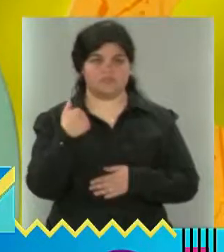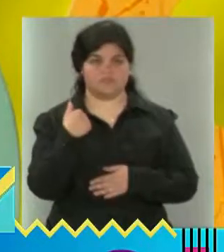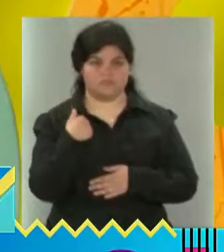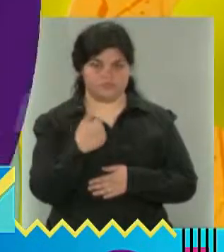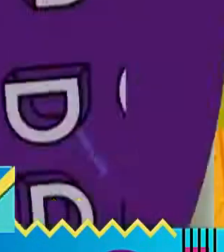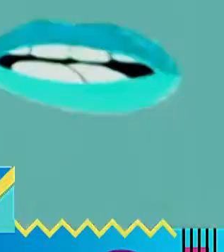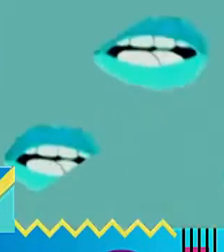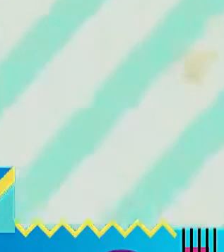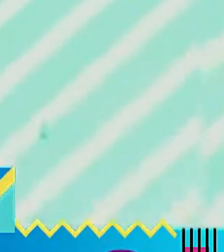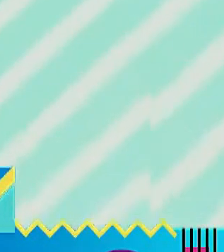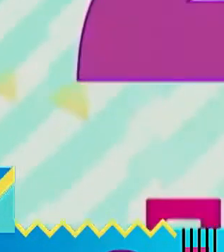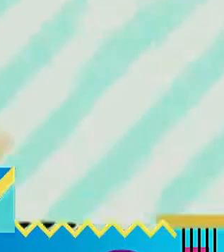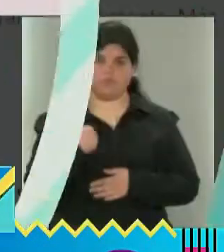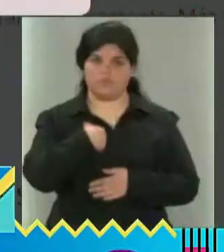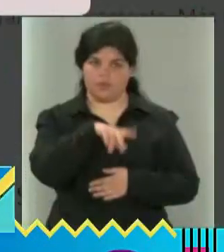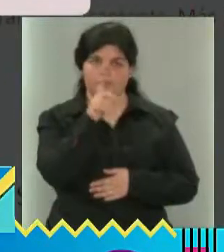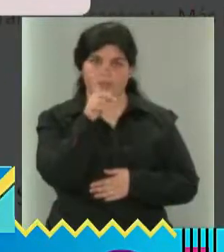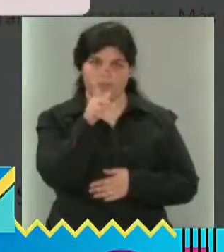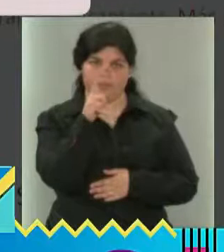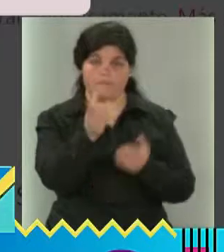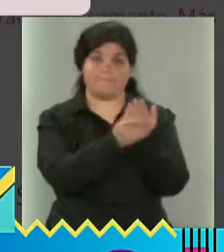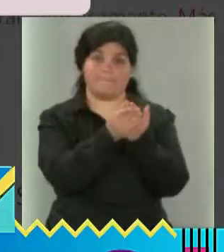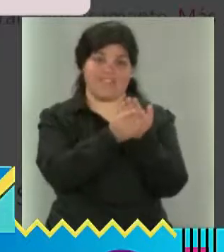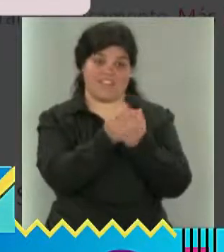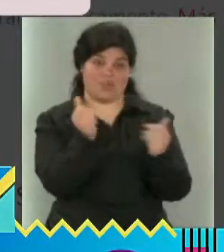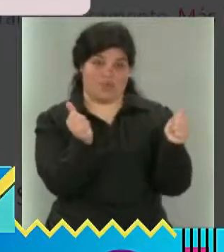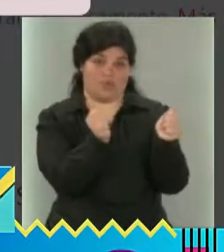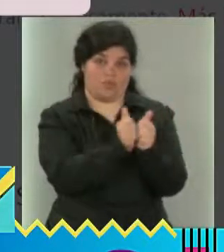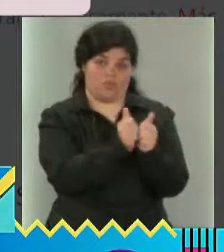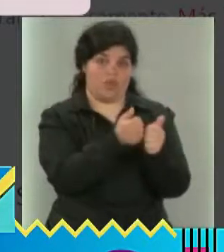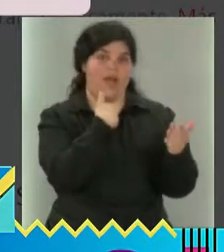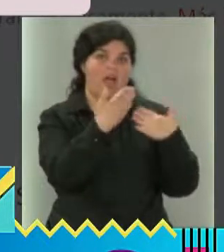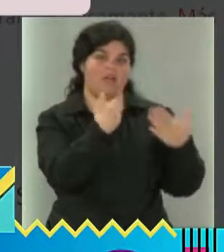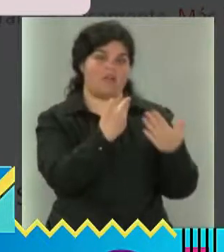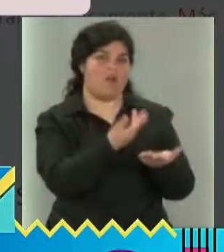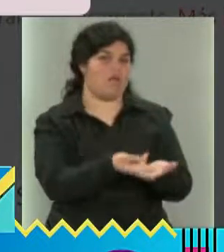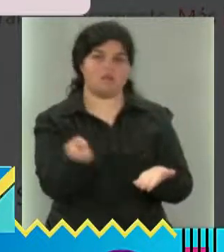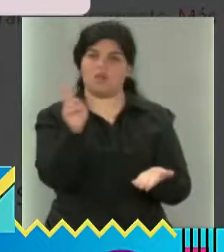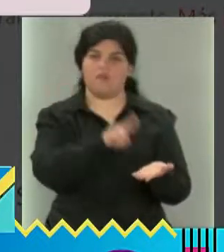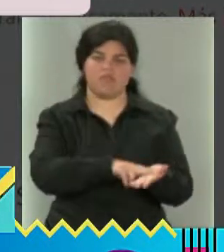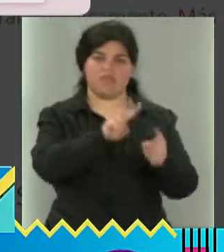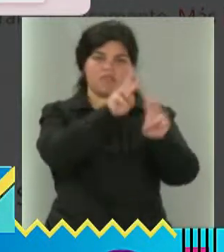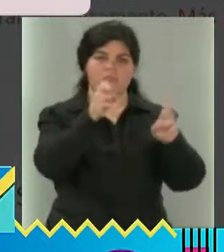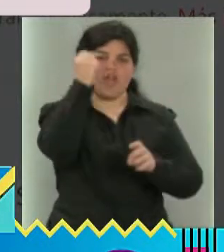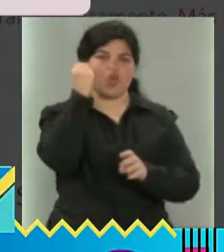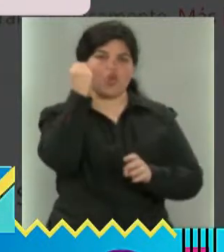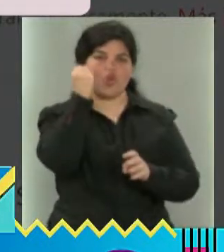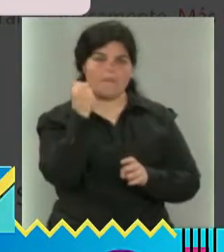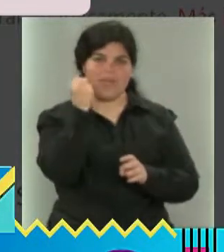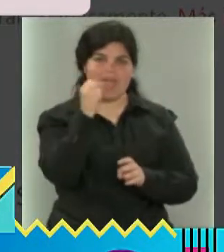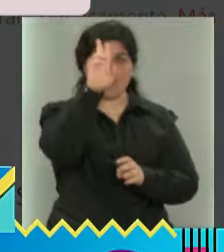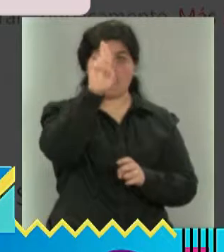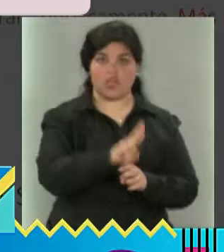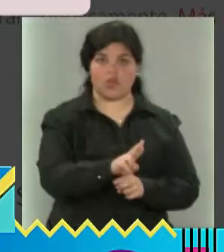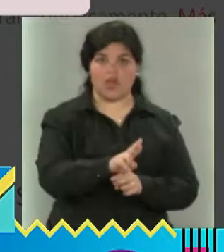creo que lo que se le pediría si estuviese el ministro justamente es que haya una reivindicación de las economías regionales en general, y específicamente